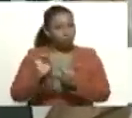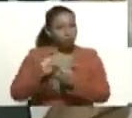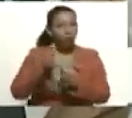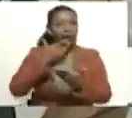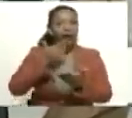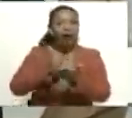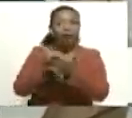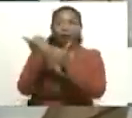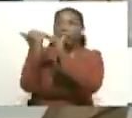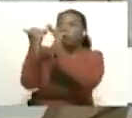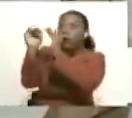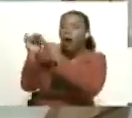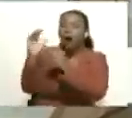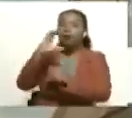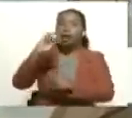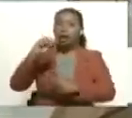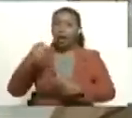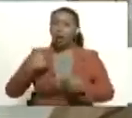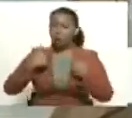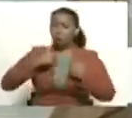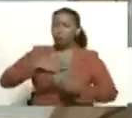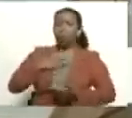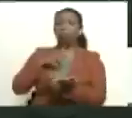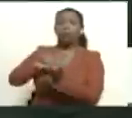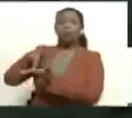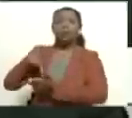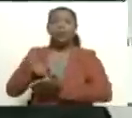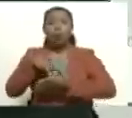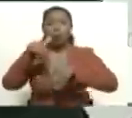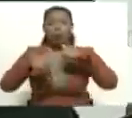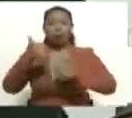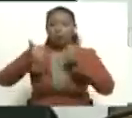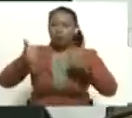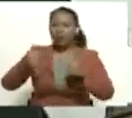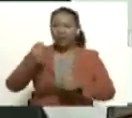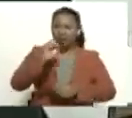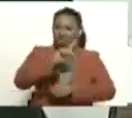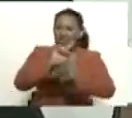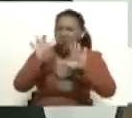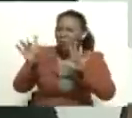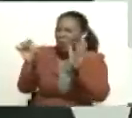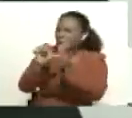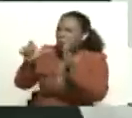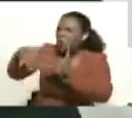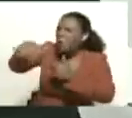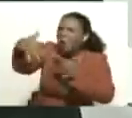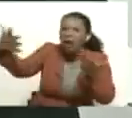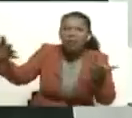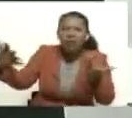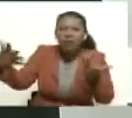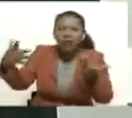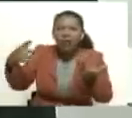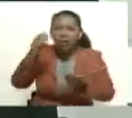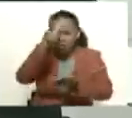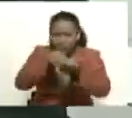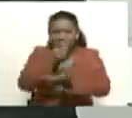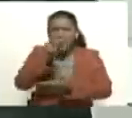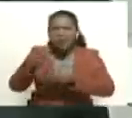CNE. Señores del CNE, por favor, háganme las primarias. Ajá, y el 19, ¿dónde estaban ellos? Y el año 20, ¿dónde estaban?